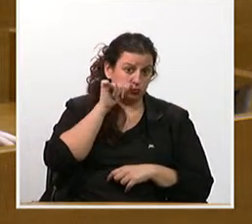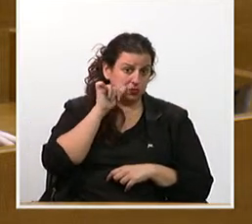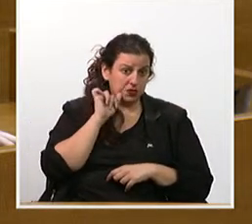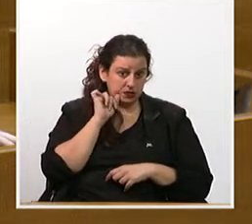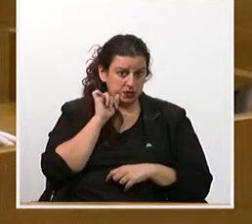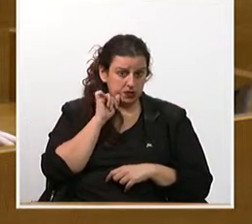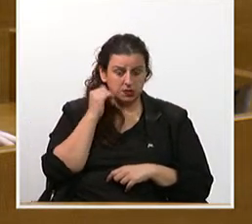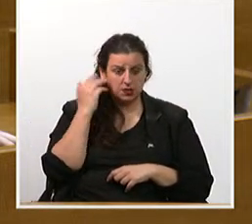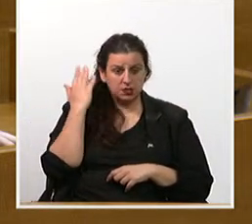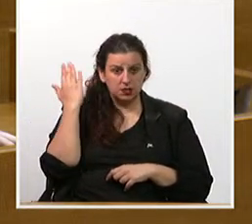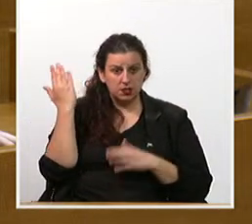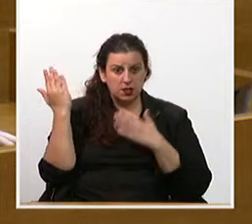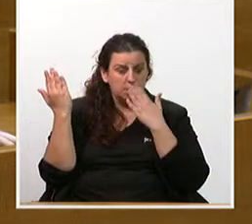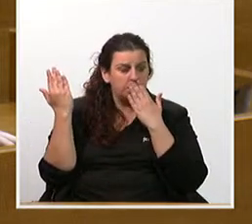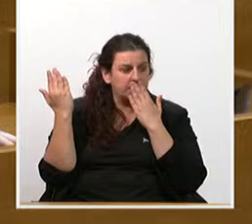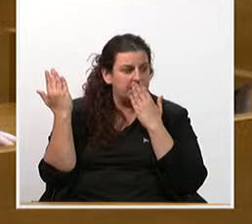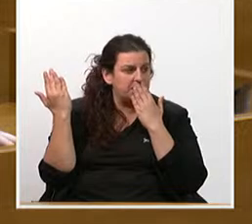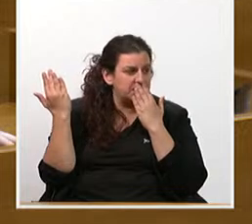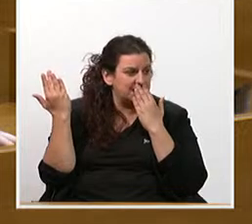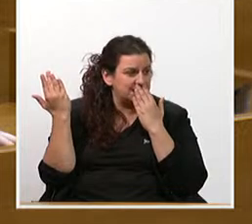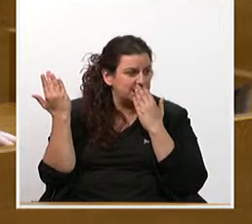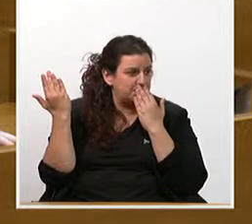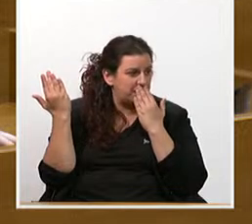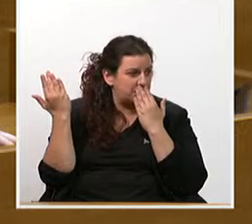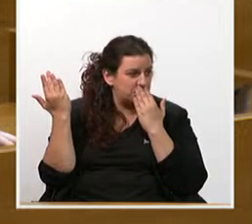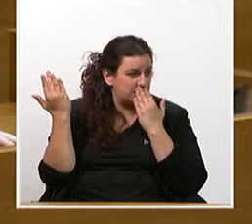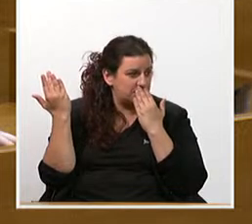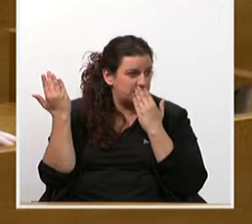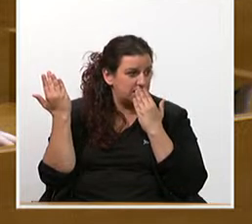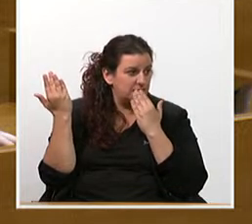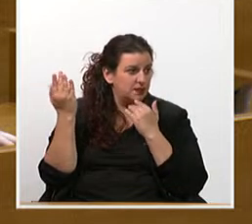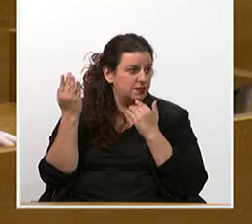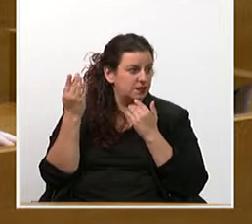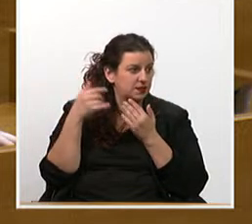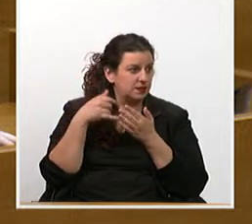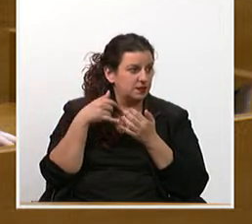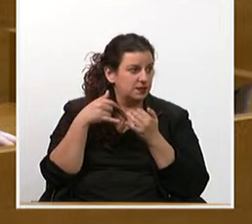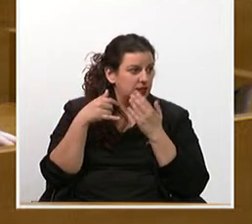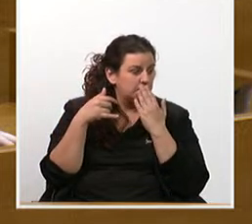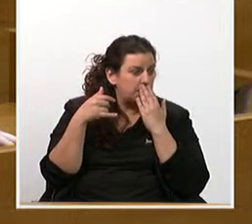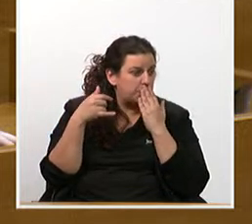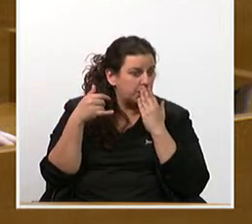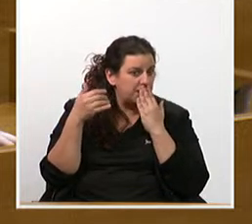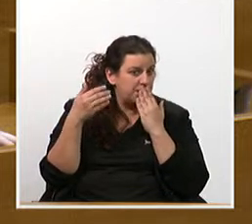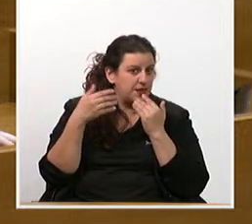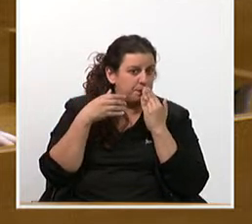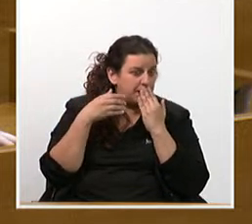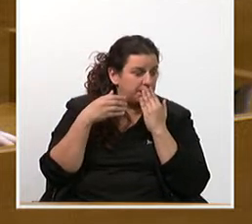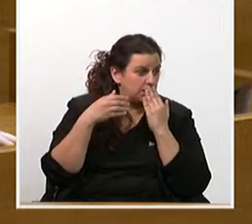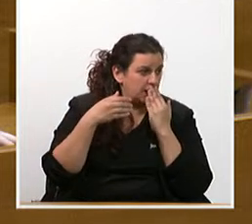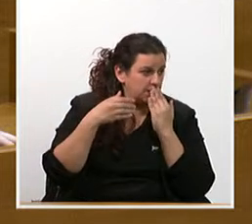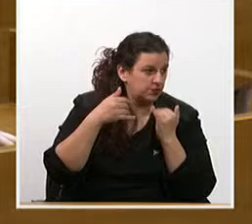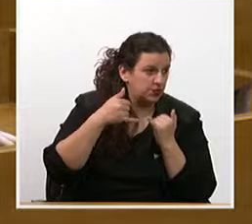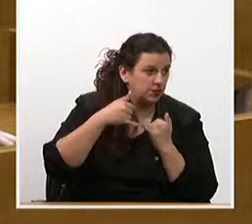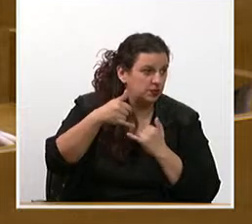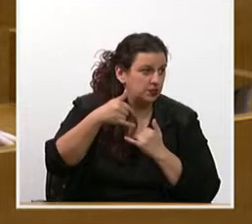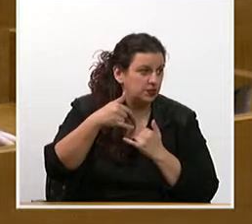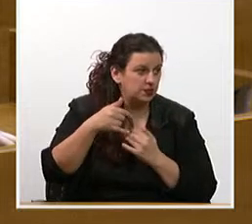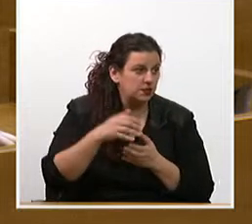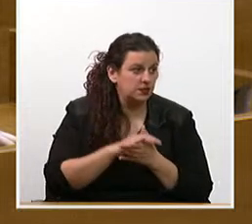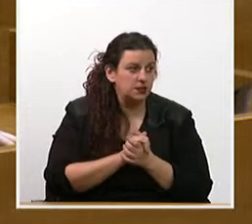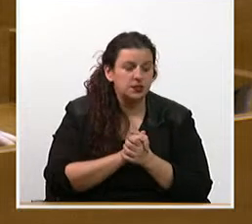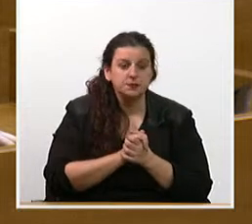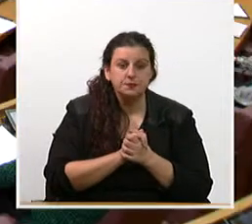decidido reducir la línea de ayuda a los seguros agrarios en un 10,5 han oído